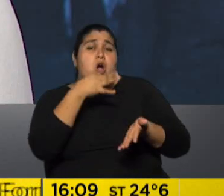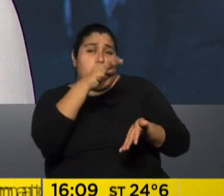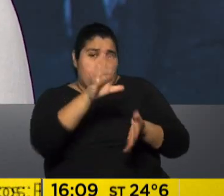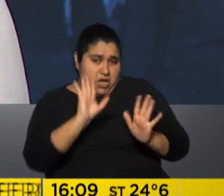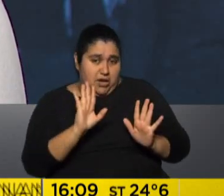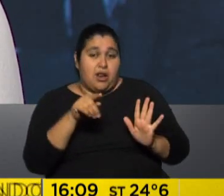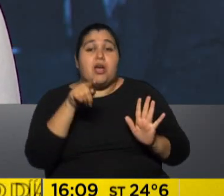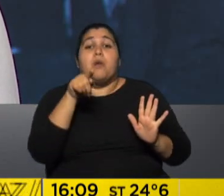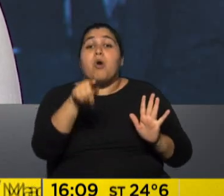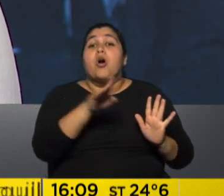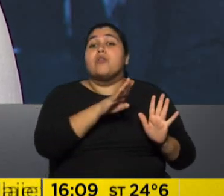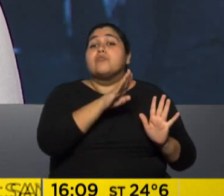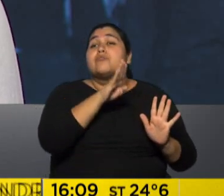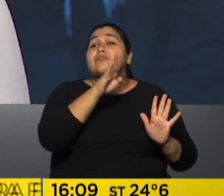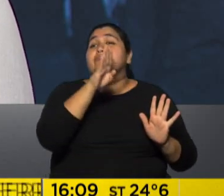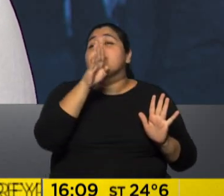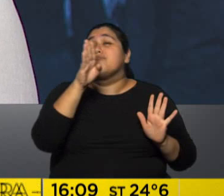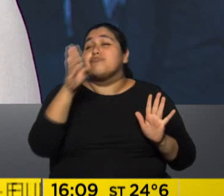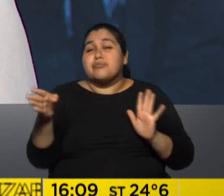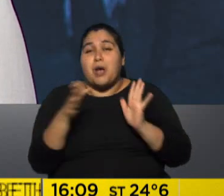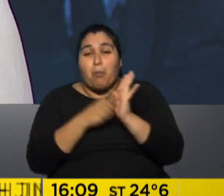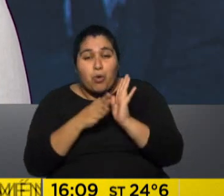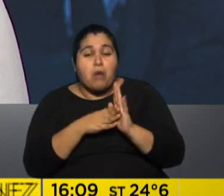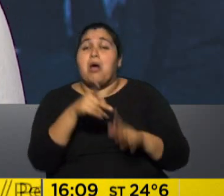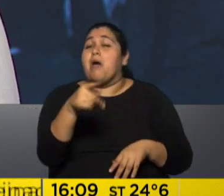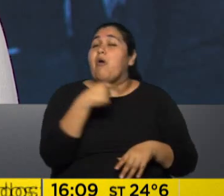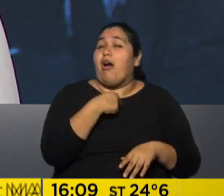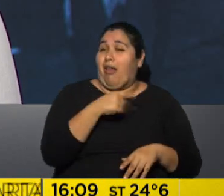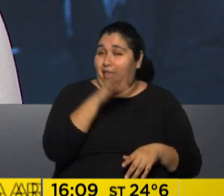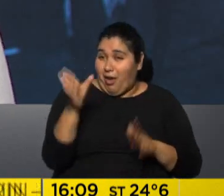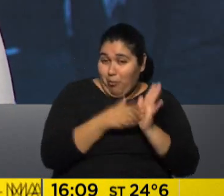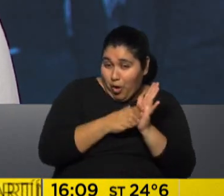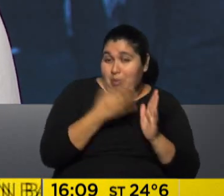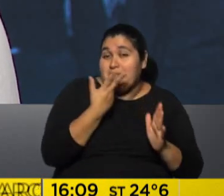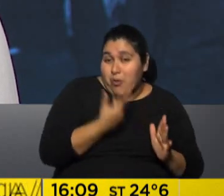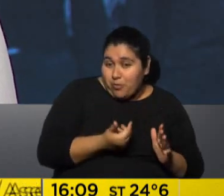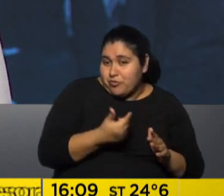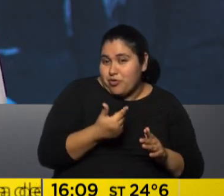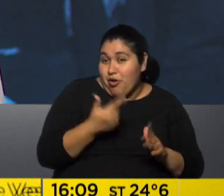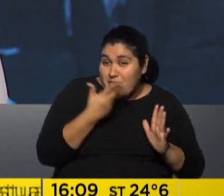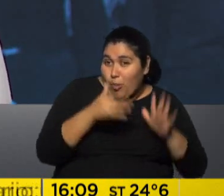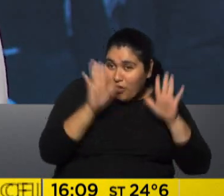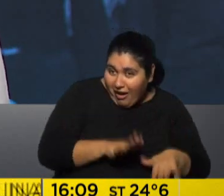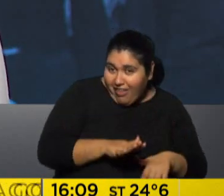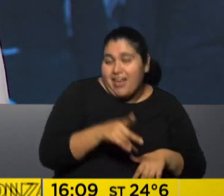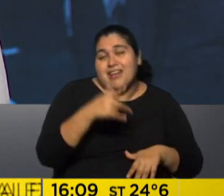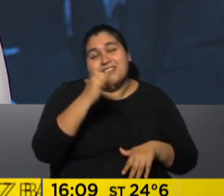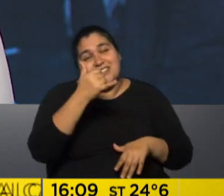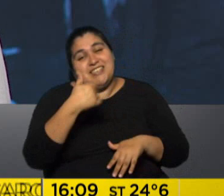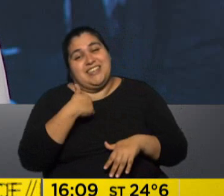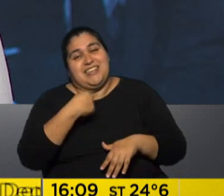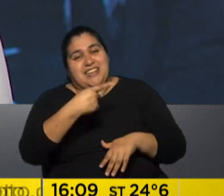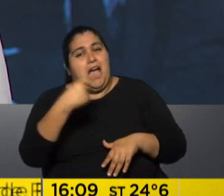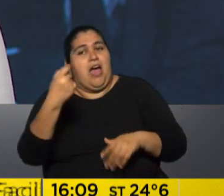sea que fuiste... ¿No? Libremente, si no me gusta, digo que no, pero te gustó. me quedé. Le agarraste el gustito. Sí, sé que hubo gente